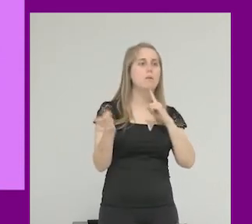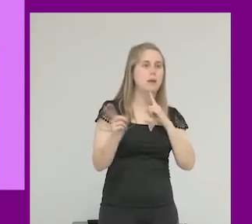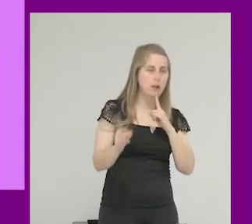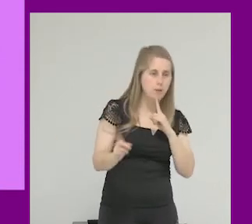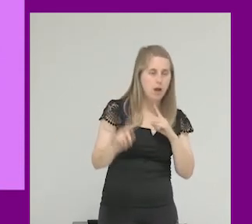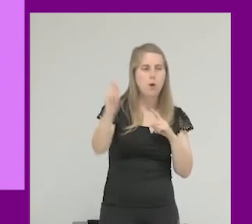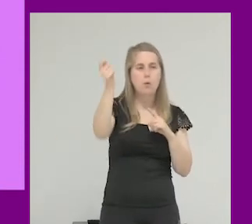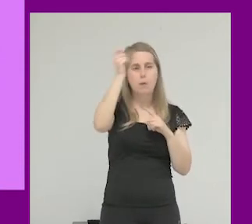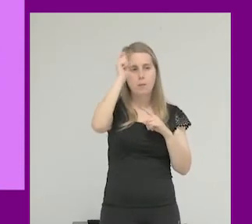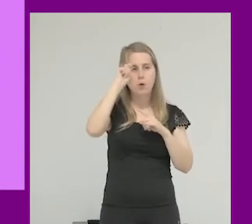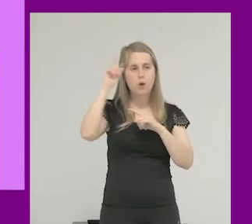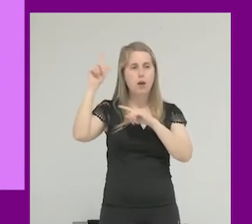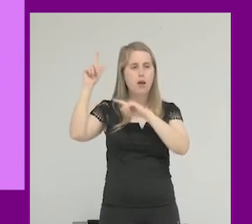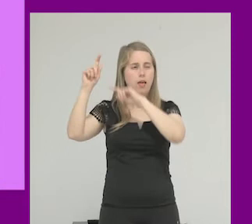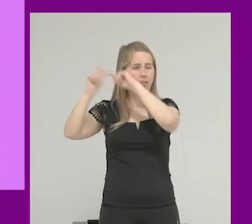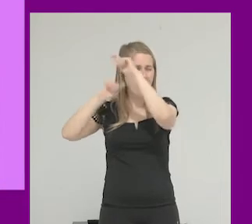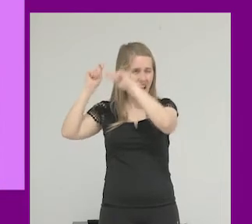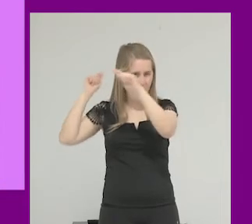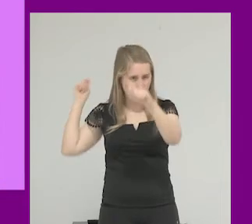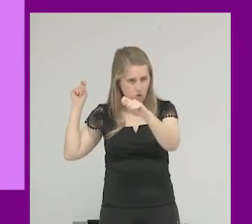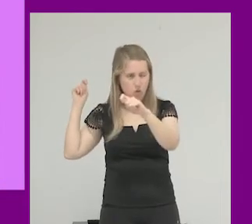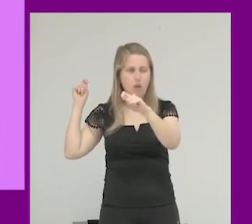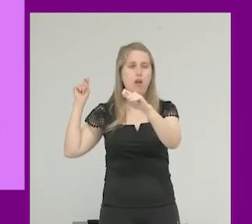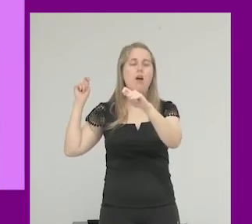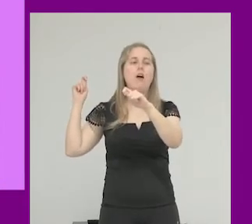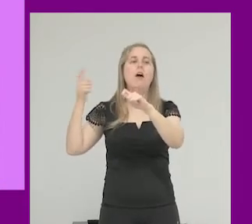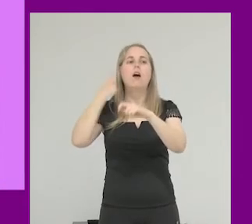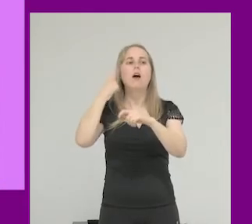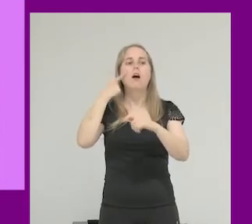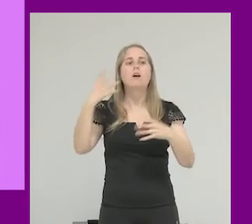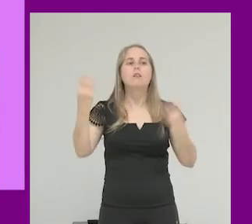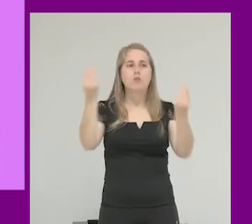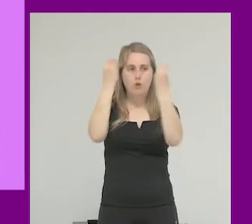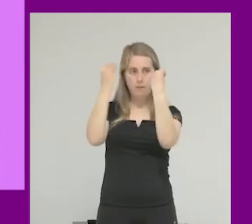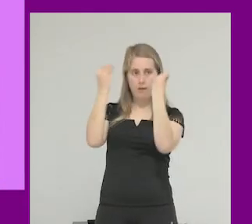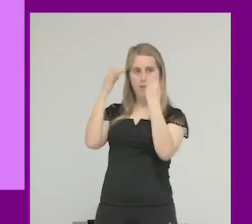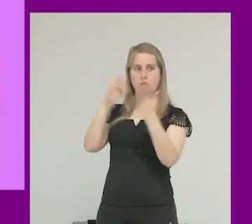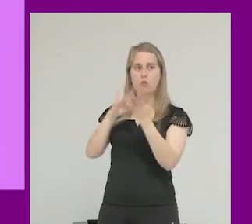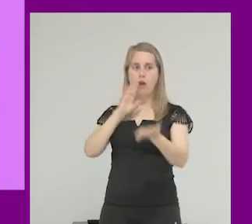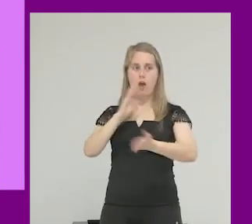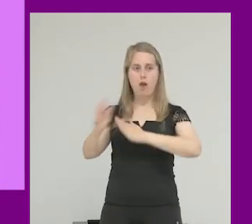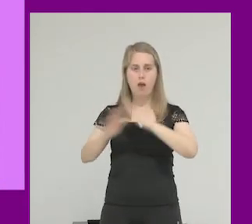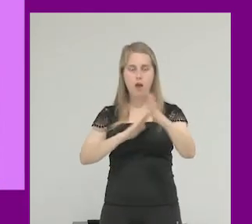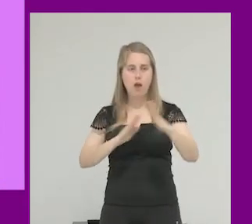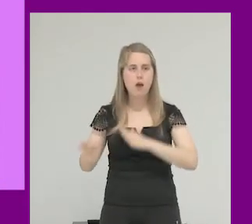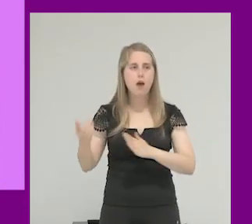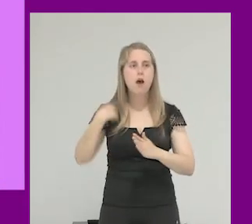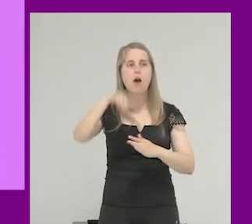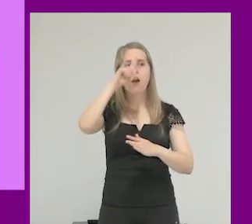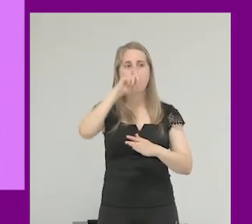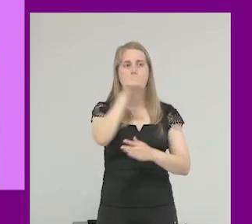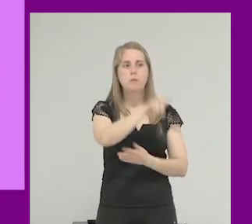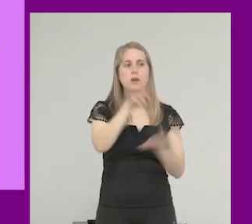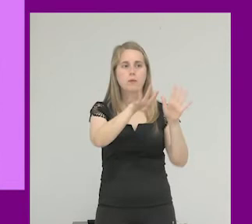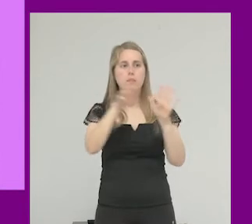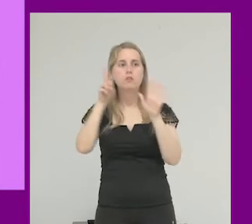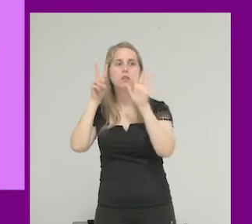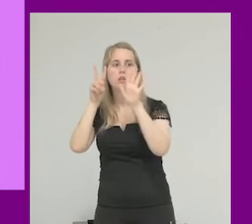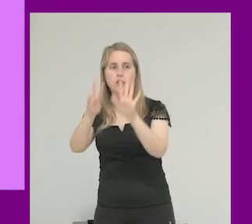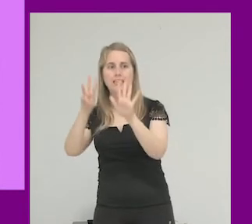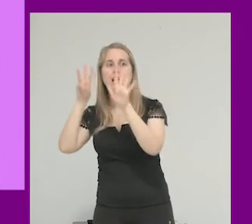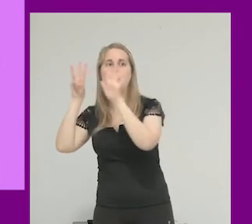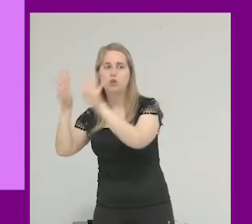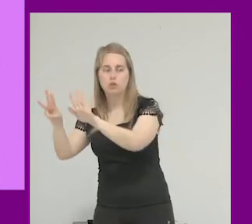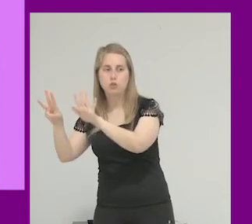y Zaragoza decidieron formarse en artes marciales y asistieron en 1988 a una formación